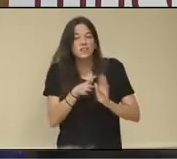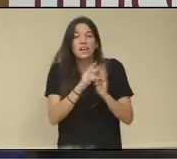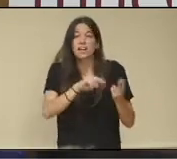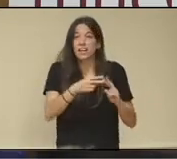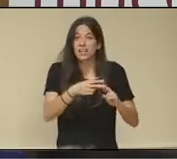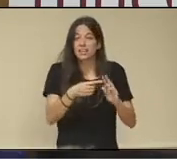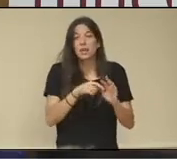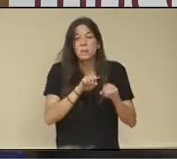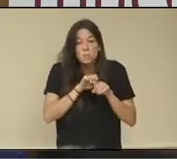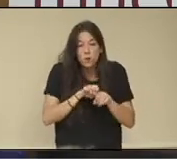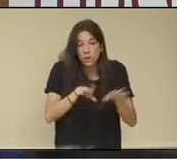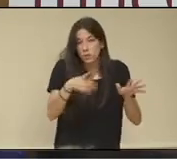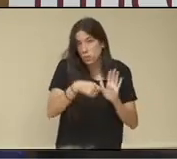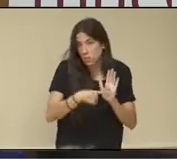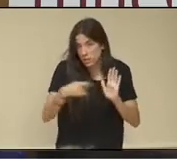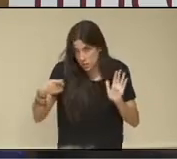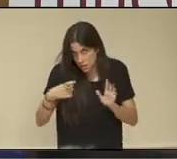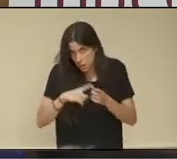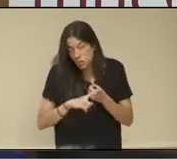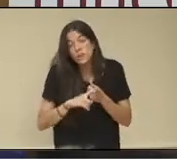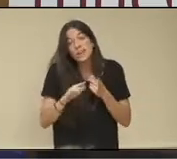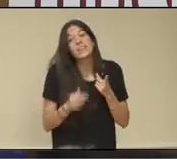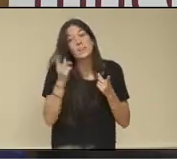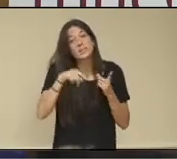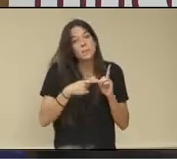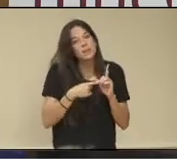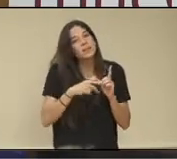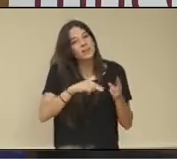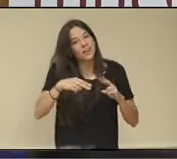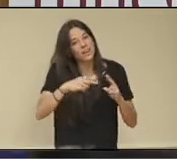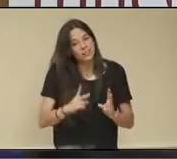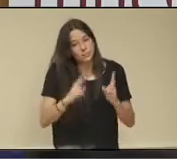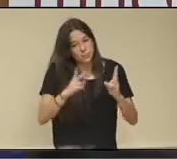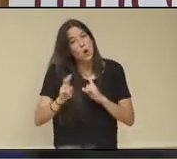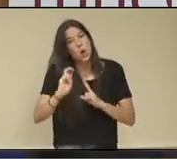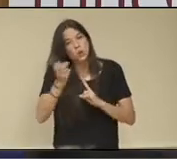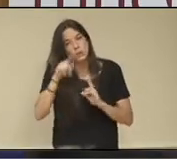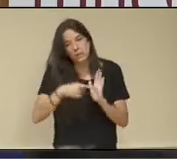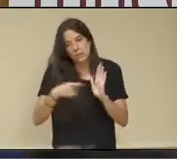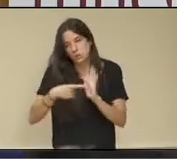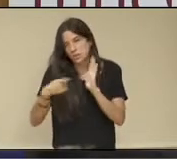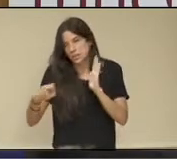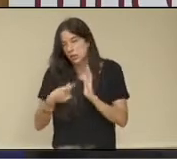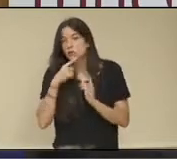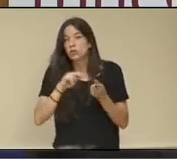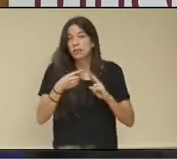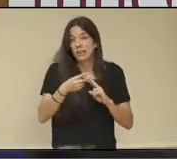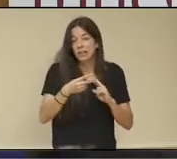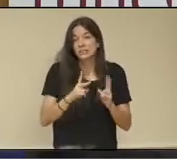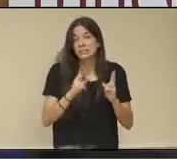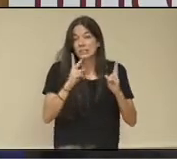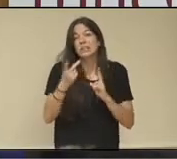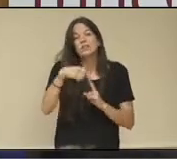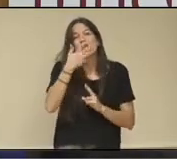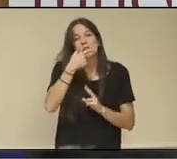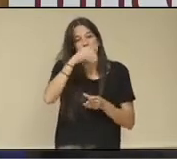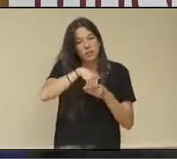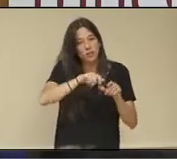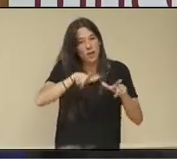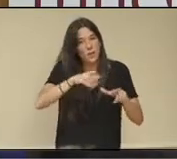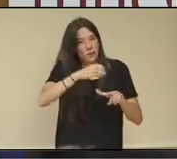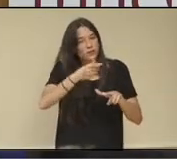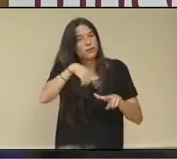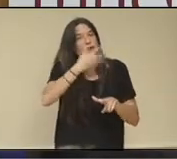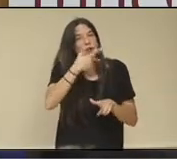propagación y además le hemos eliminado otros genes que también conocemos en el laboratorio que tienen que ver con